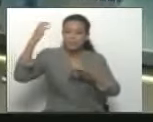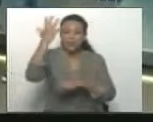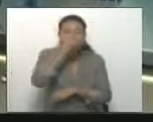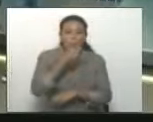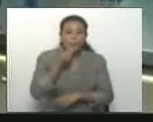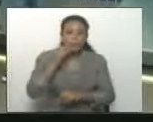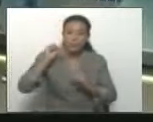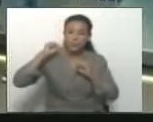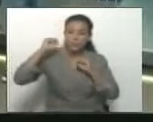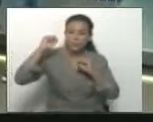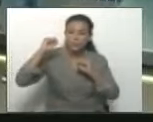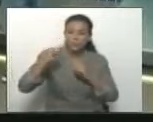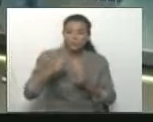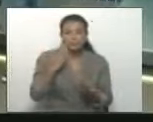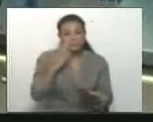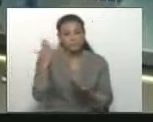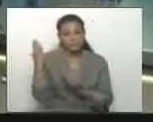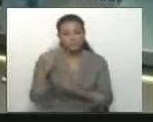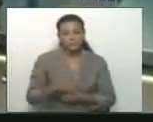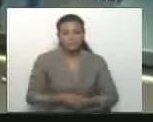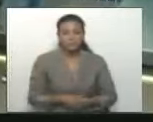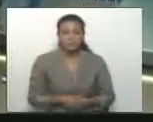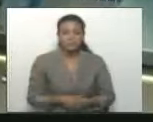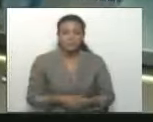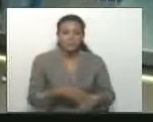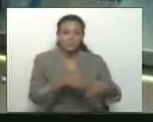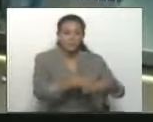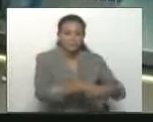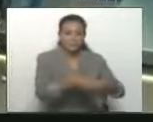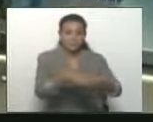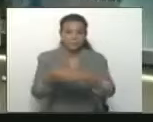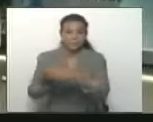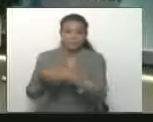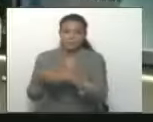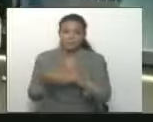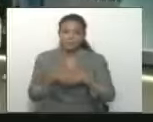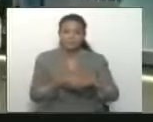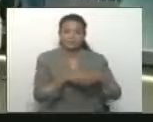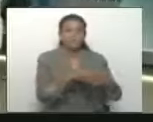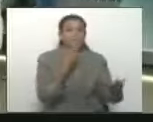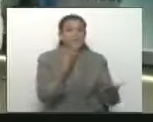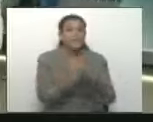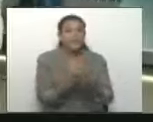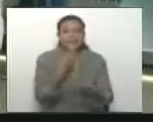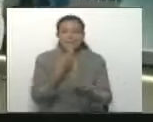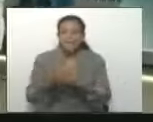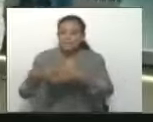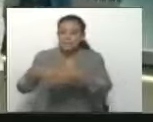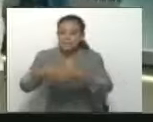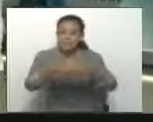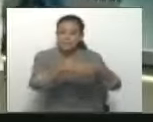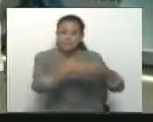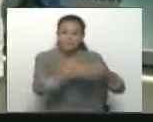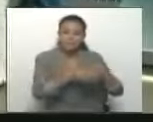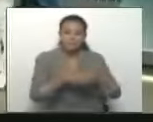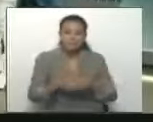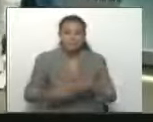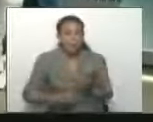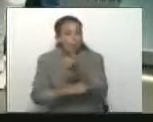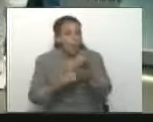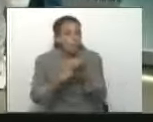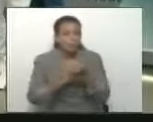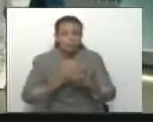juventud Gracias muchachos Gracias gracias muchas gracias gracias gracias gracias todo el apoyo que